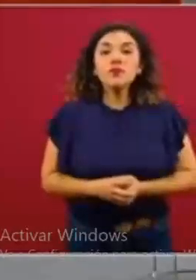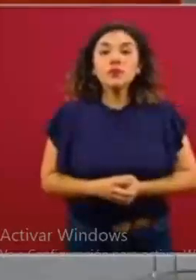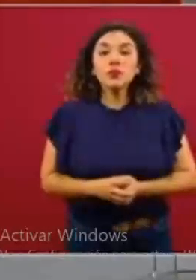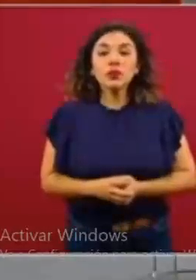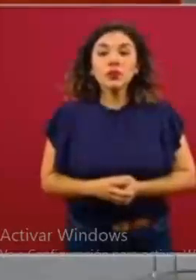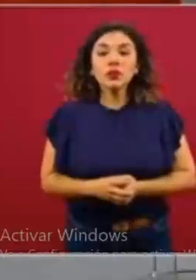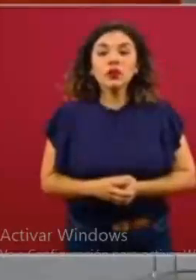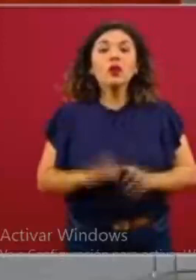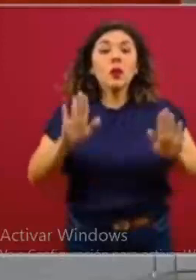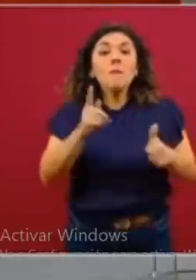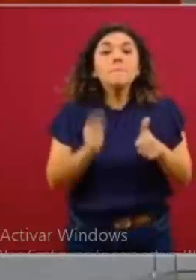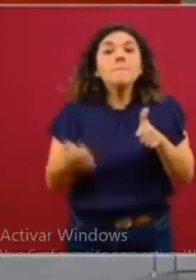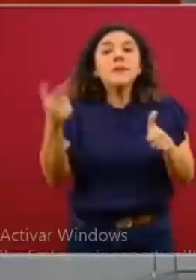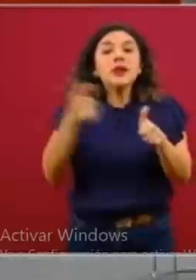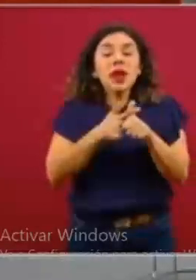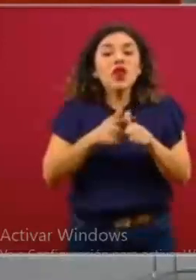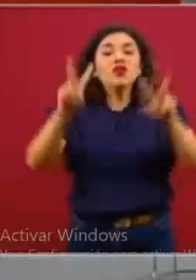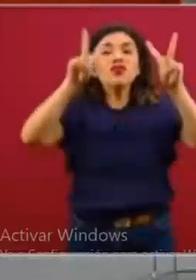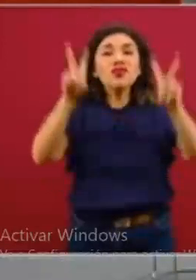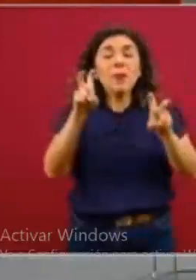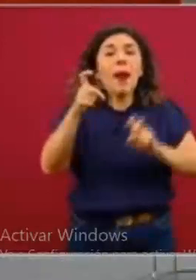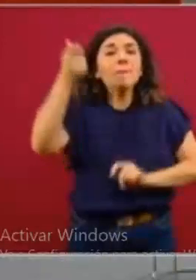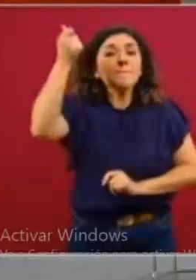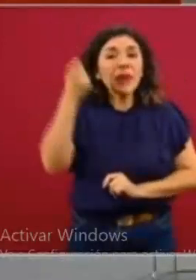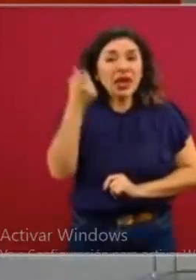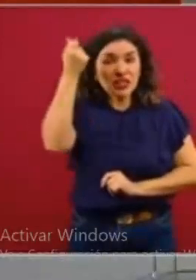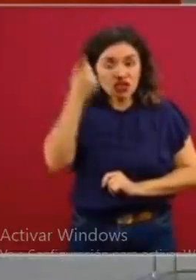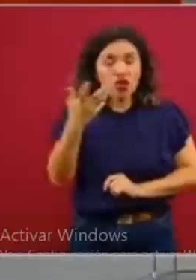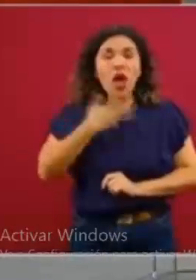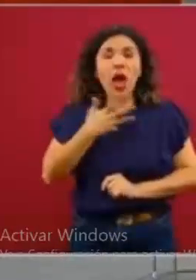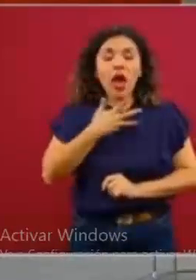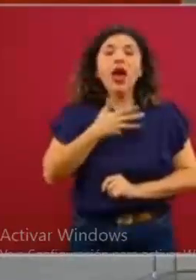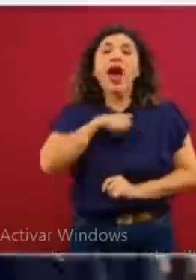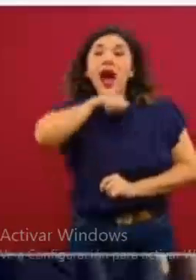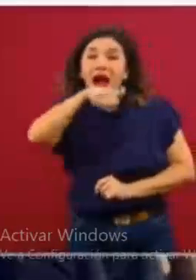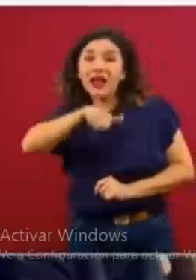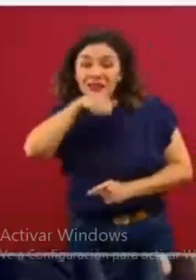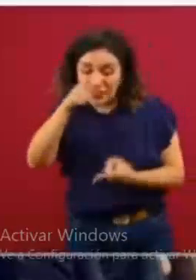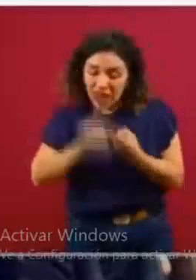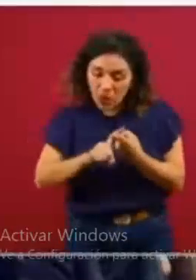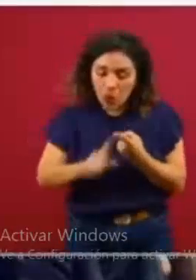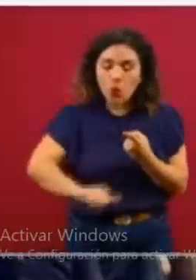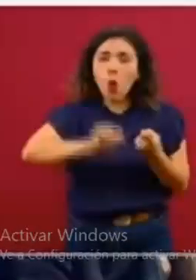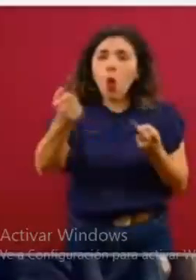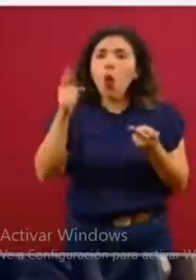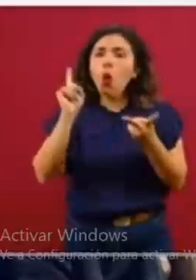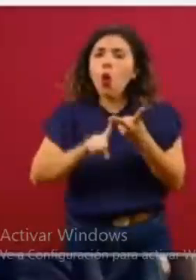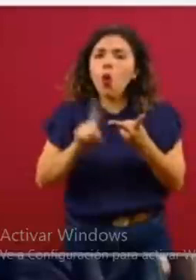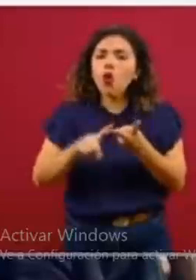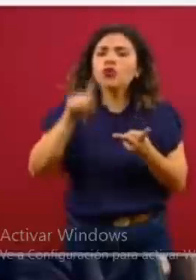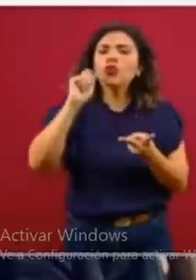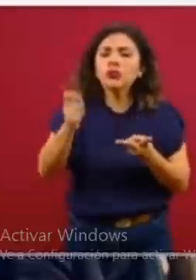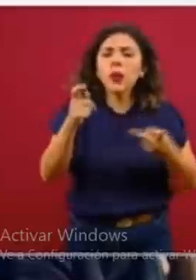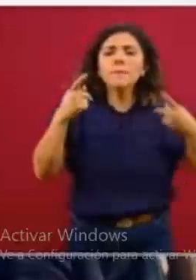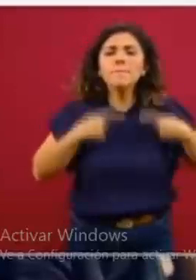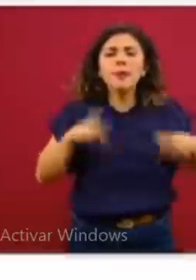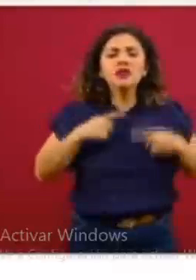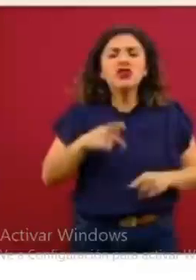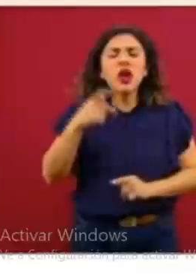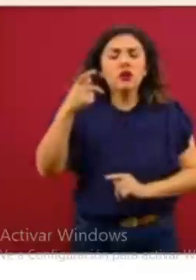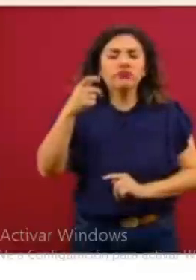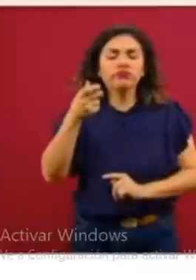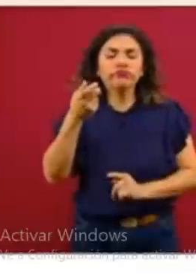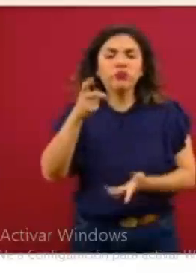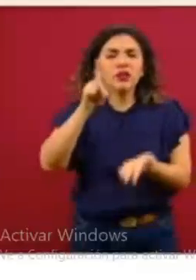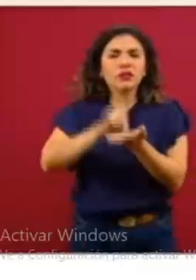Bueno, adiós. Primero, con el tema de pensiones, tenemos las pensiones tanto de adultos mayores como lo que son las pensiones